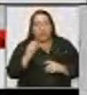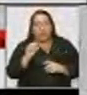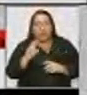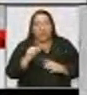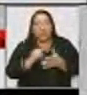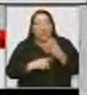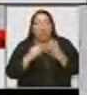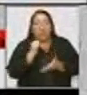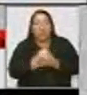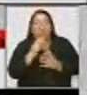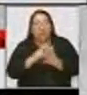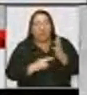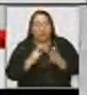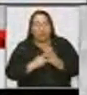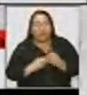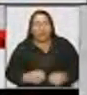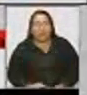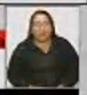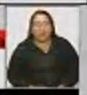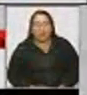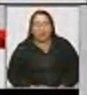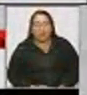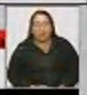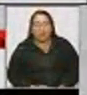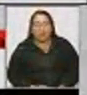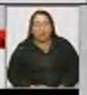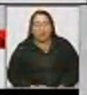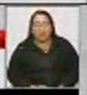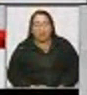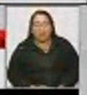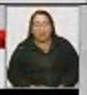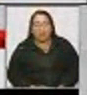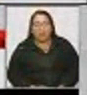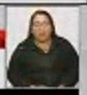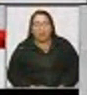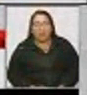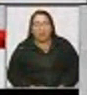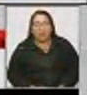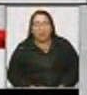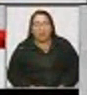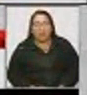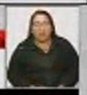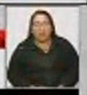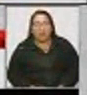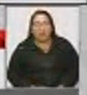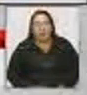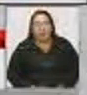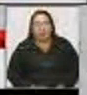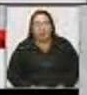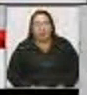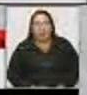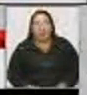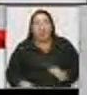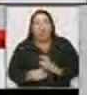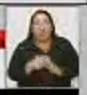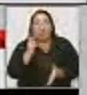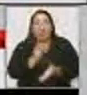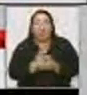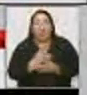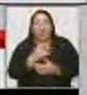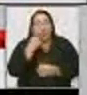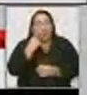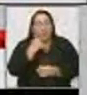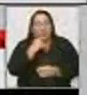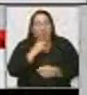002/2018-TR, que aprueba el reglamento de la Ley 30.709, que es la ley que prohíbe la discriminación remunerativa